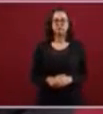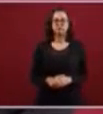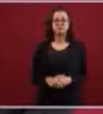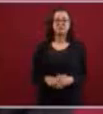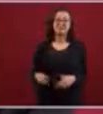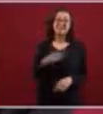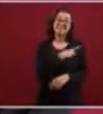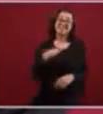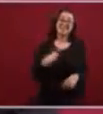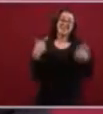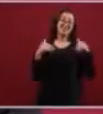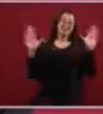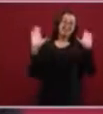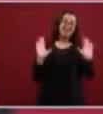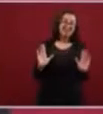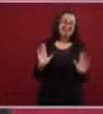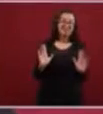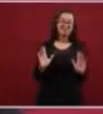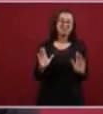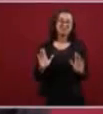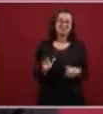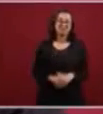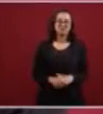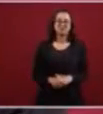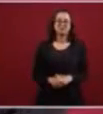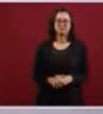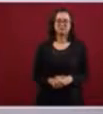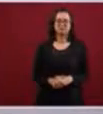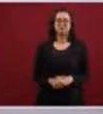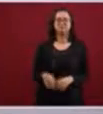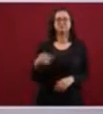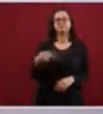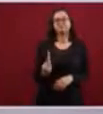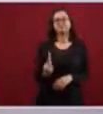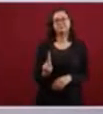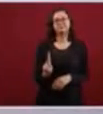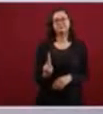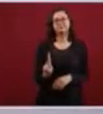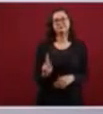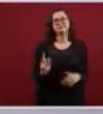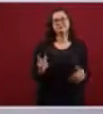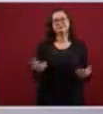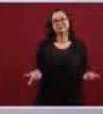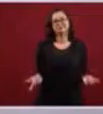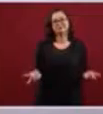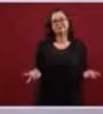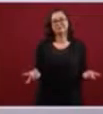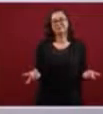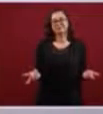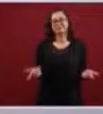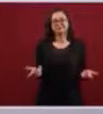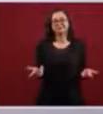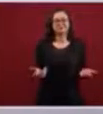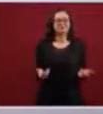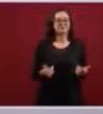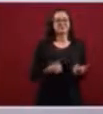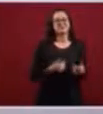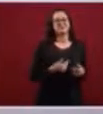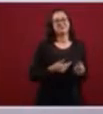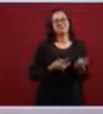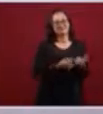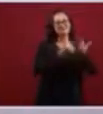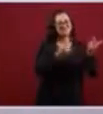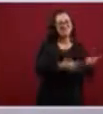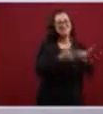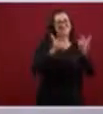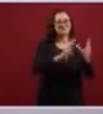Tendría que haber ese criterio, sí. Pero hay que ver cada caso, ¿no?